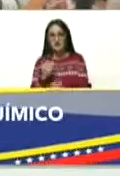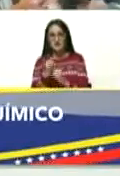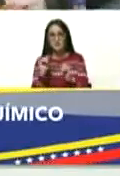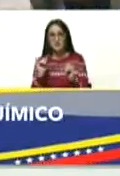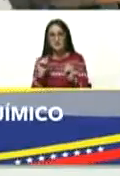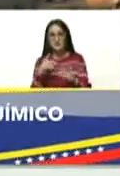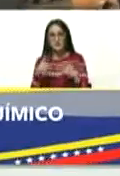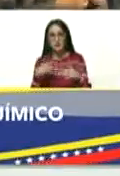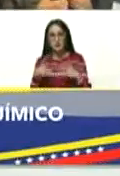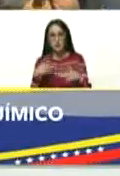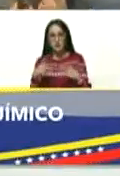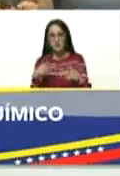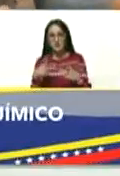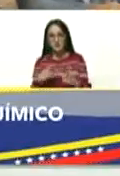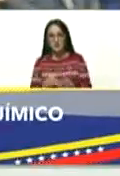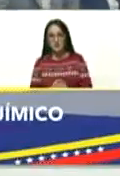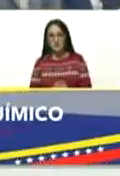independencia productiva.